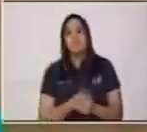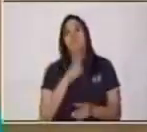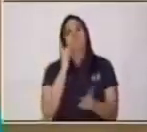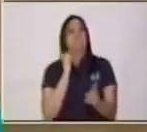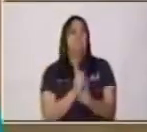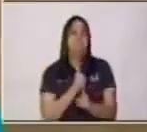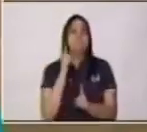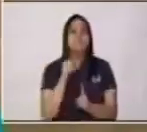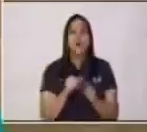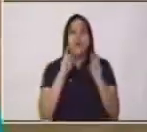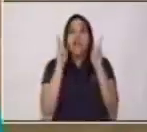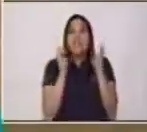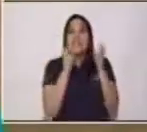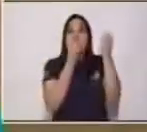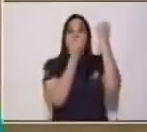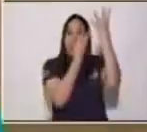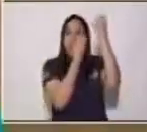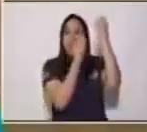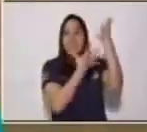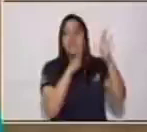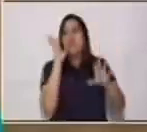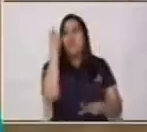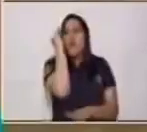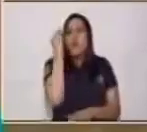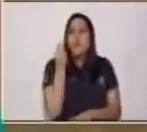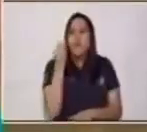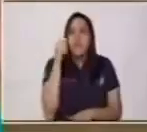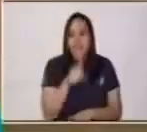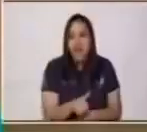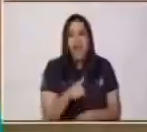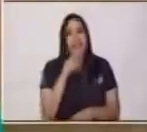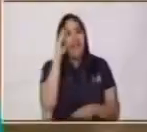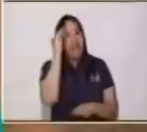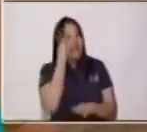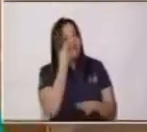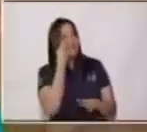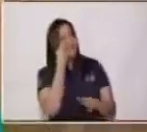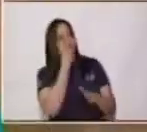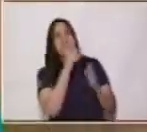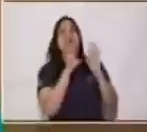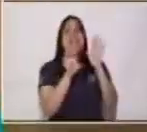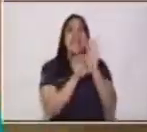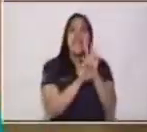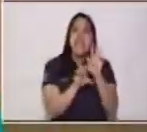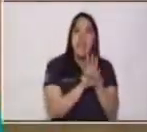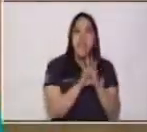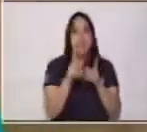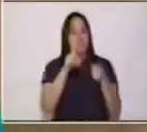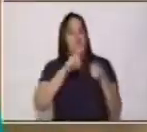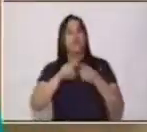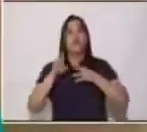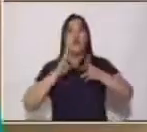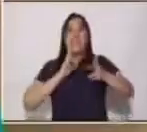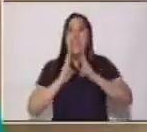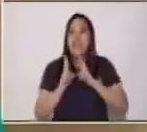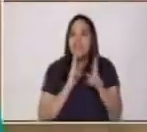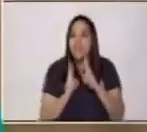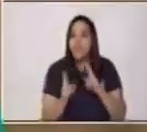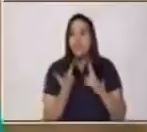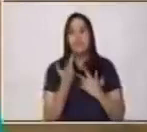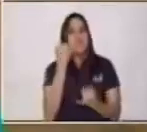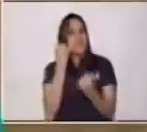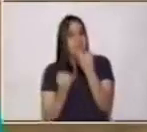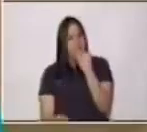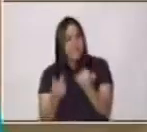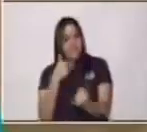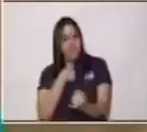Correcto, con el texto informativo. ¿Por qué? Porque nos vamos a valer de ejemplos, relaciones y al final vamos a dar nuestras